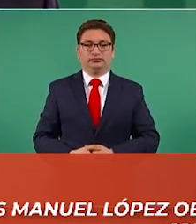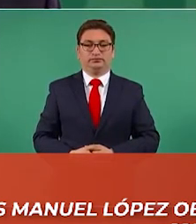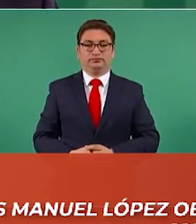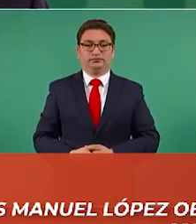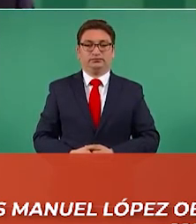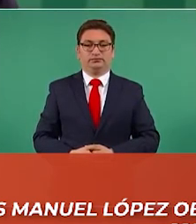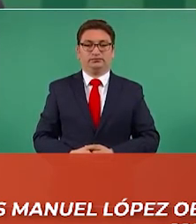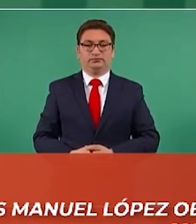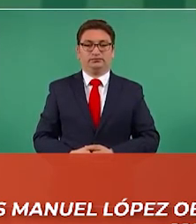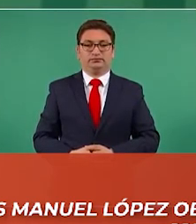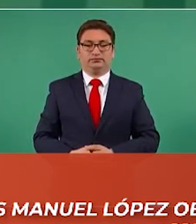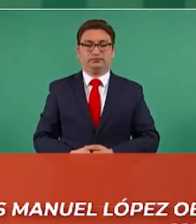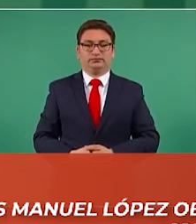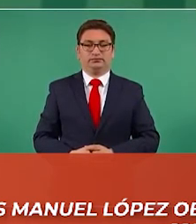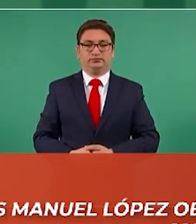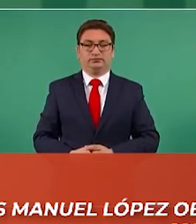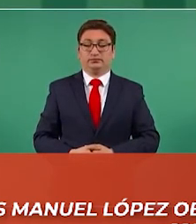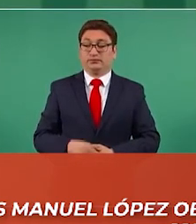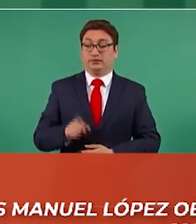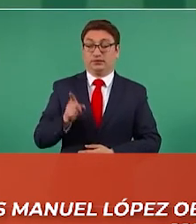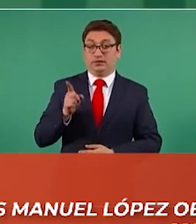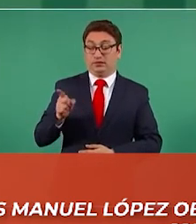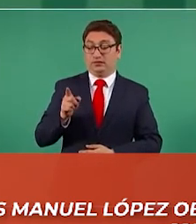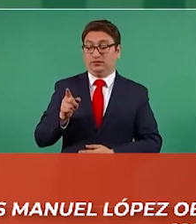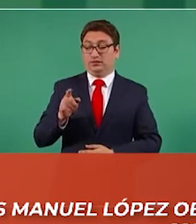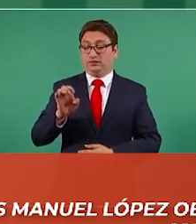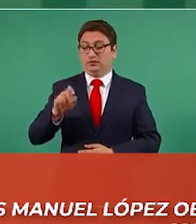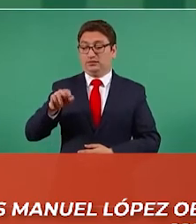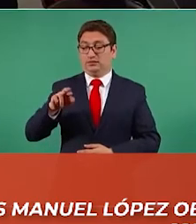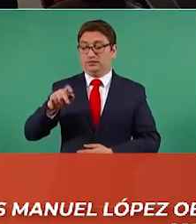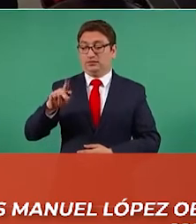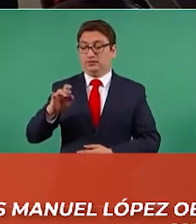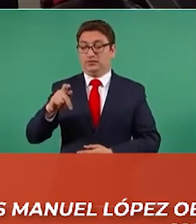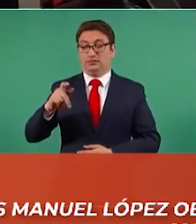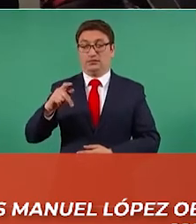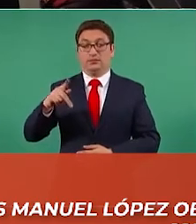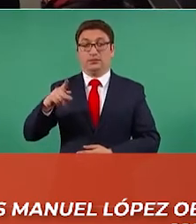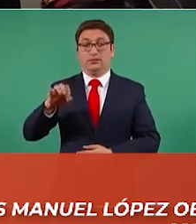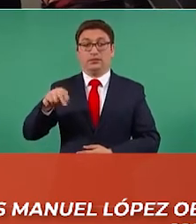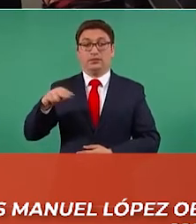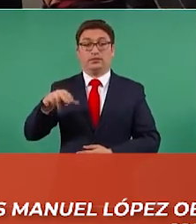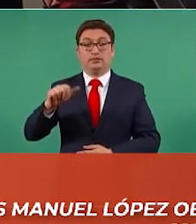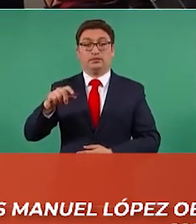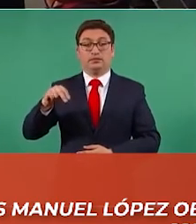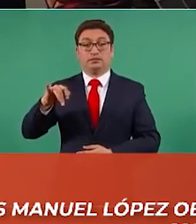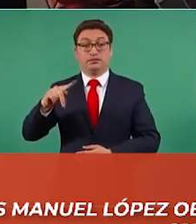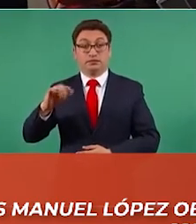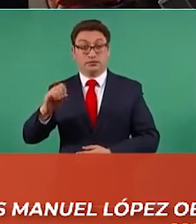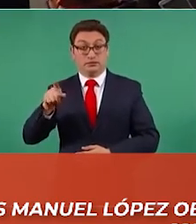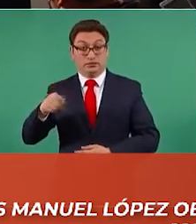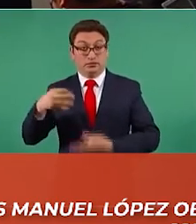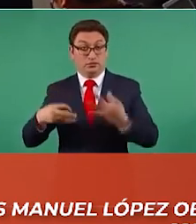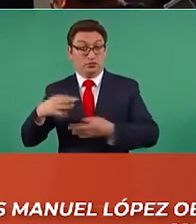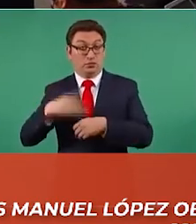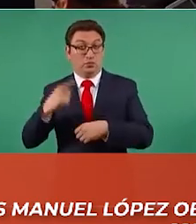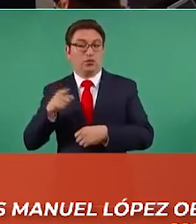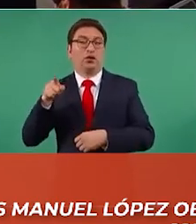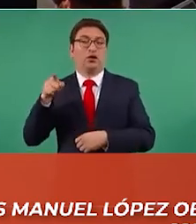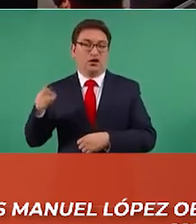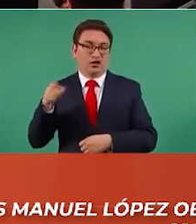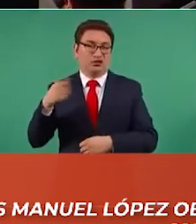Pues enjuiciar a Peña Nieto por los actos evidentes de corrupción.